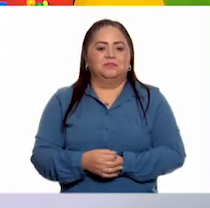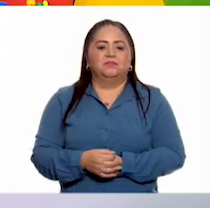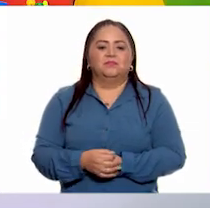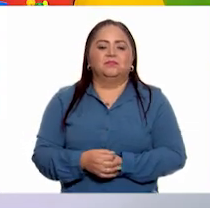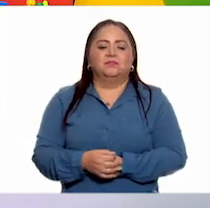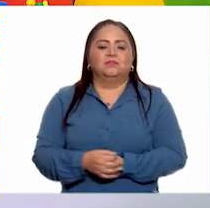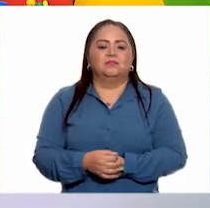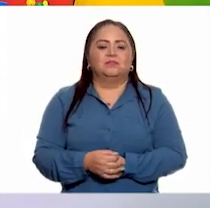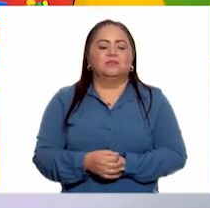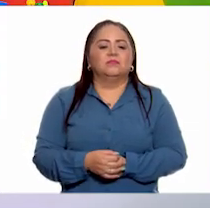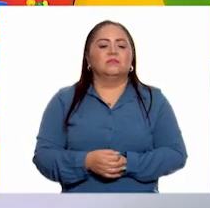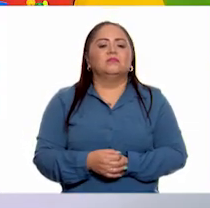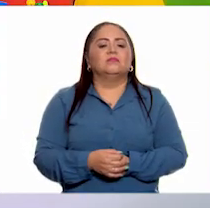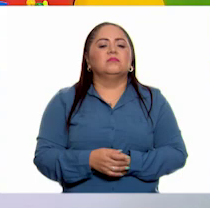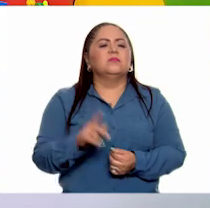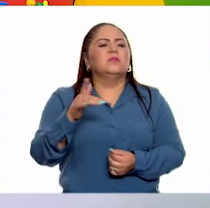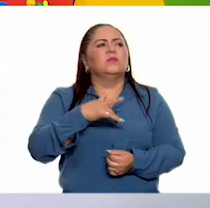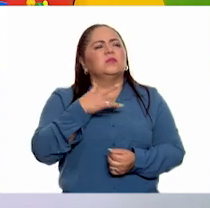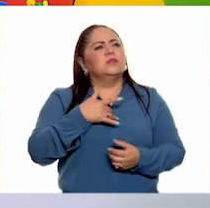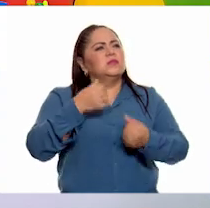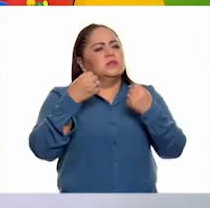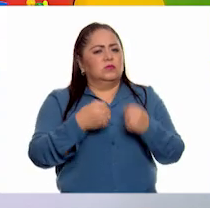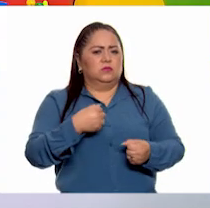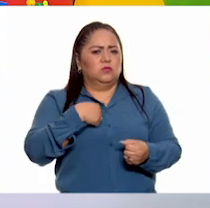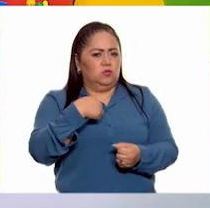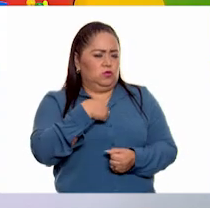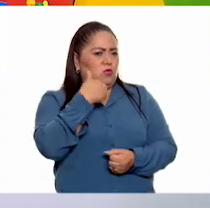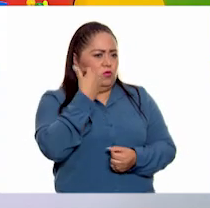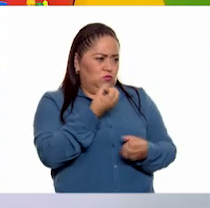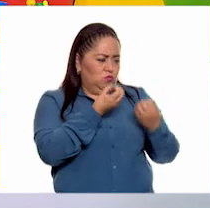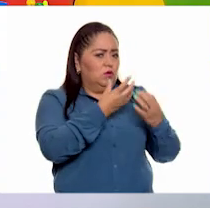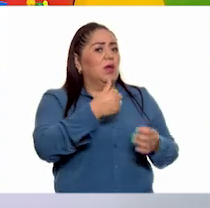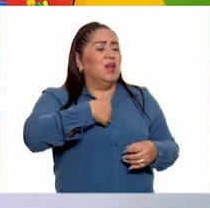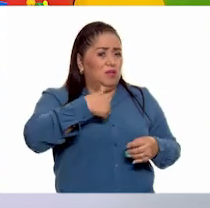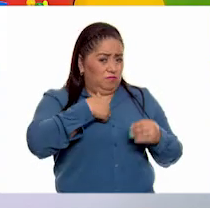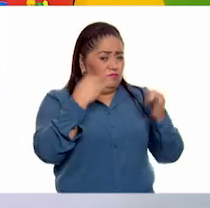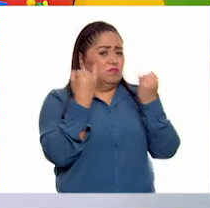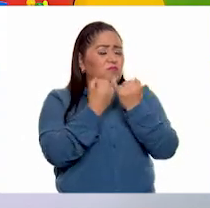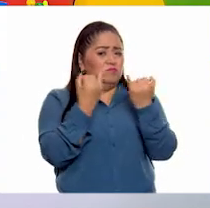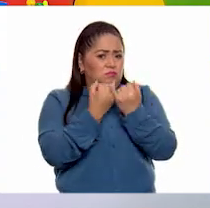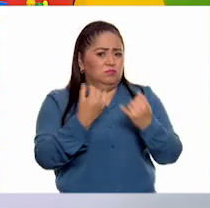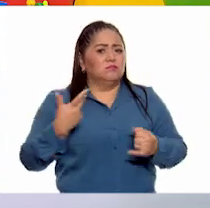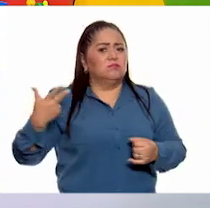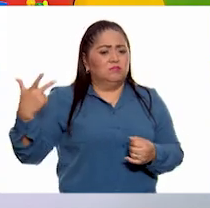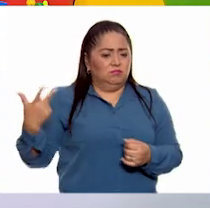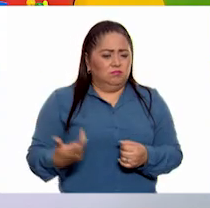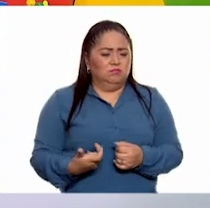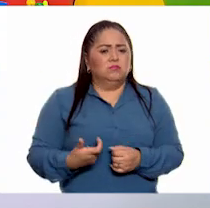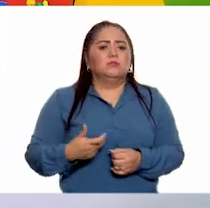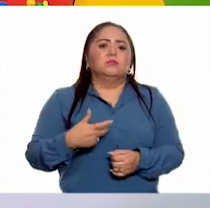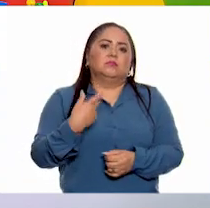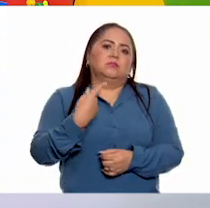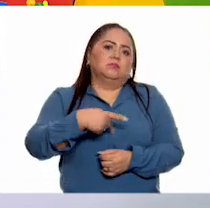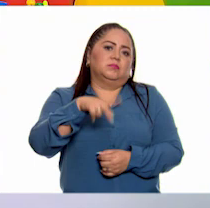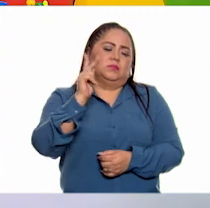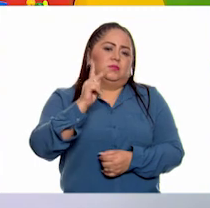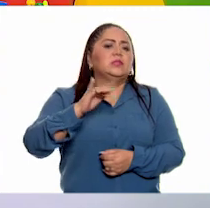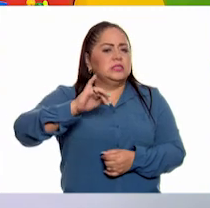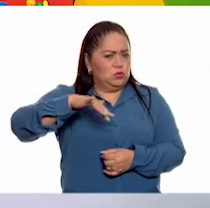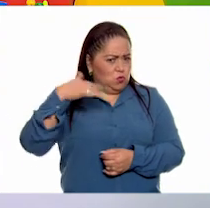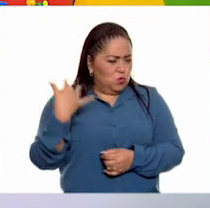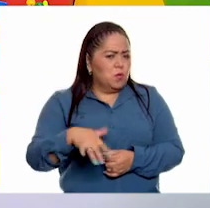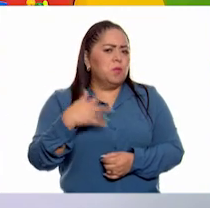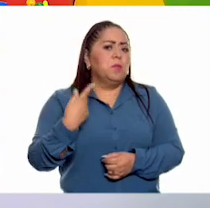Vamos a ver, ¿qué te podría dar seguridad? Yo te quiero compartir que a mí también me inyectan y por supuesto que me